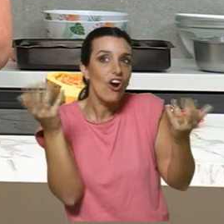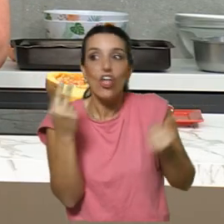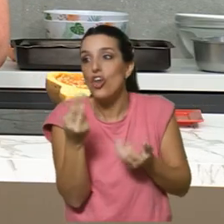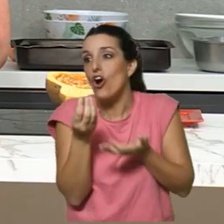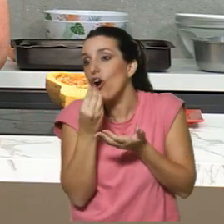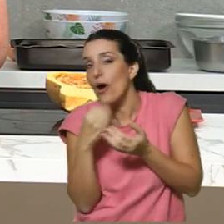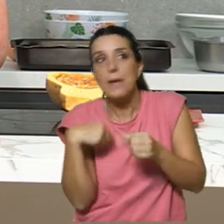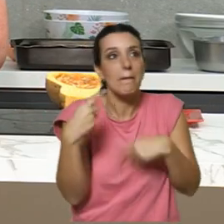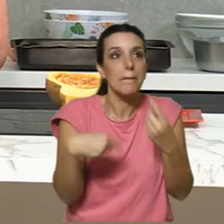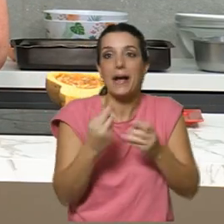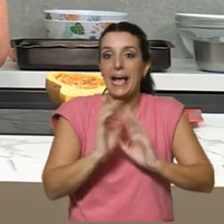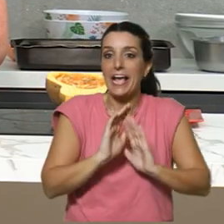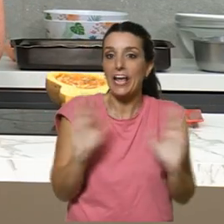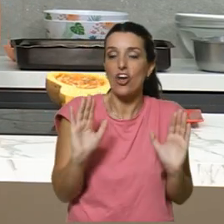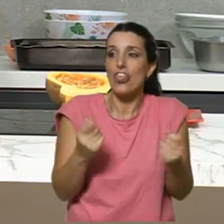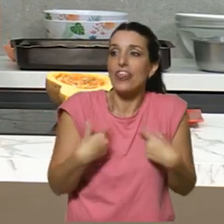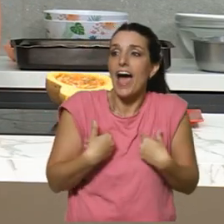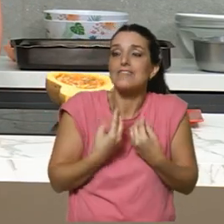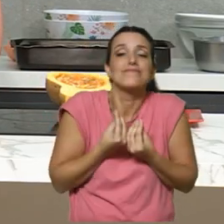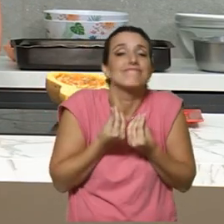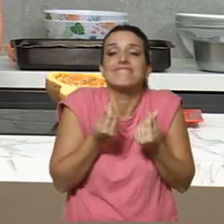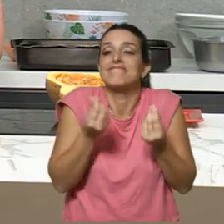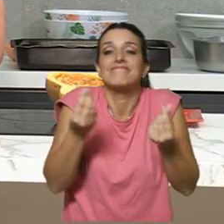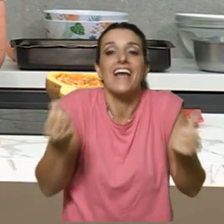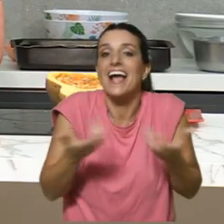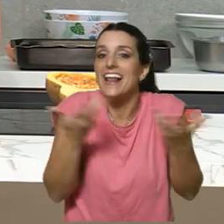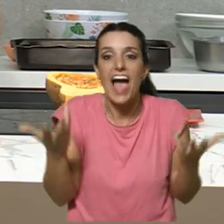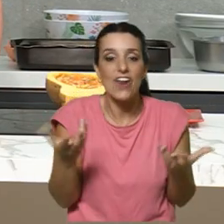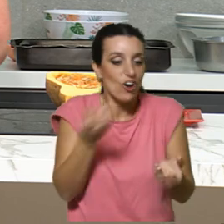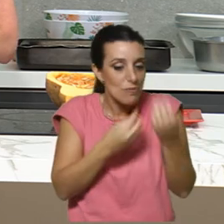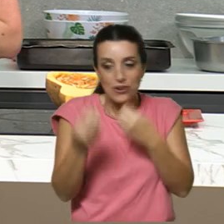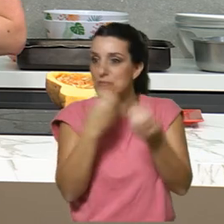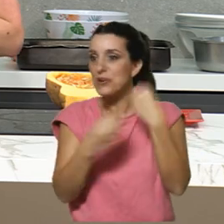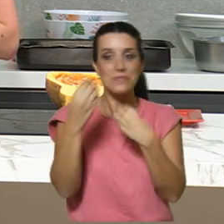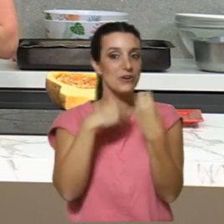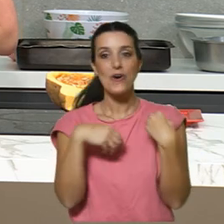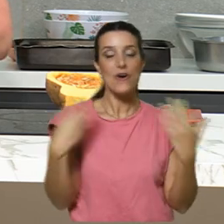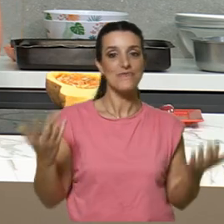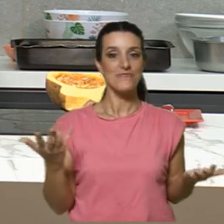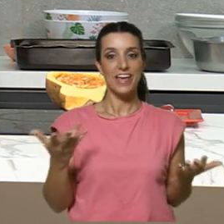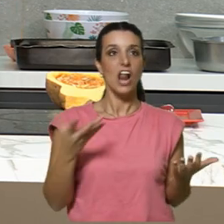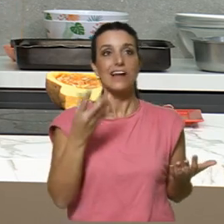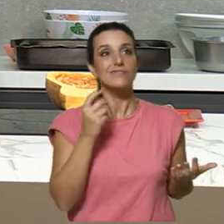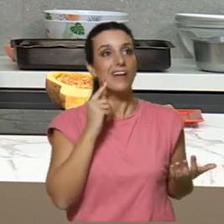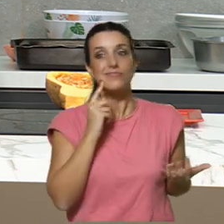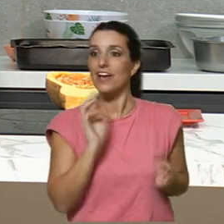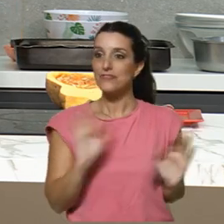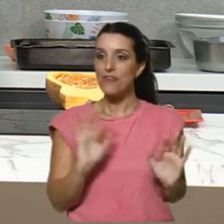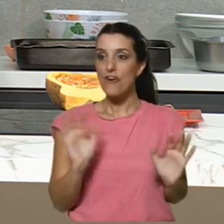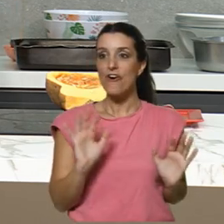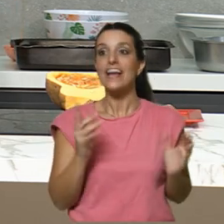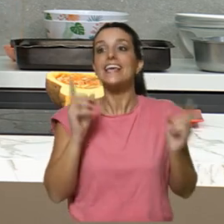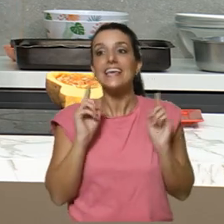bocados, sí, no te ejerce, ¿no? De, como mucha, resistencia. Resistencia. Claro. No hay que masticar muy, muy pesado. Sí.